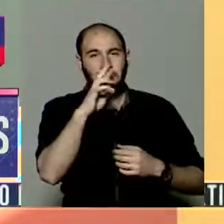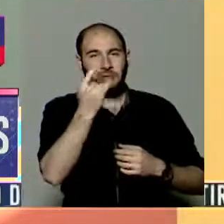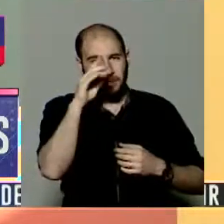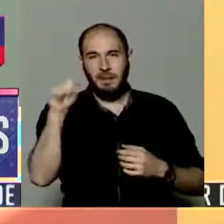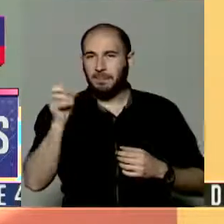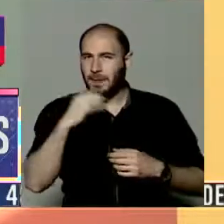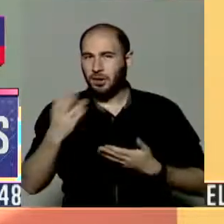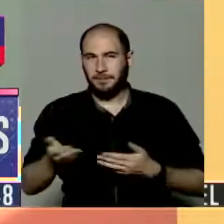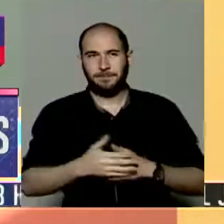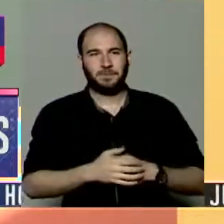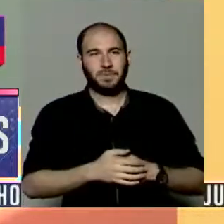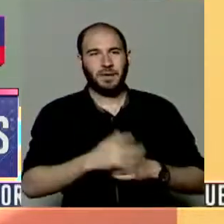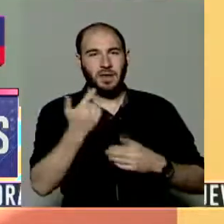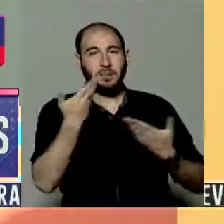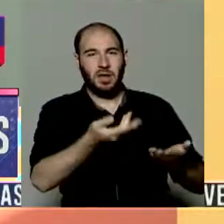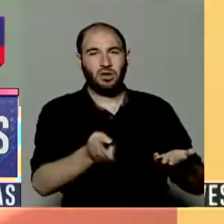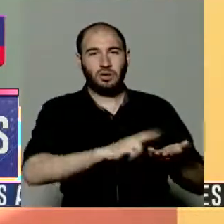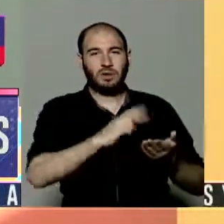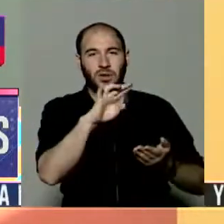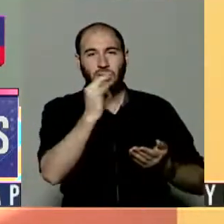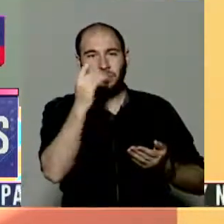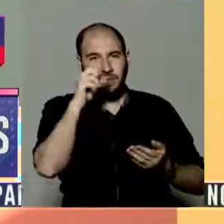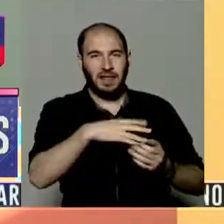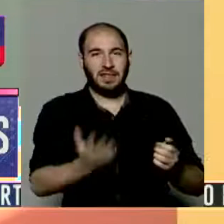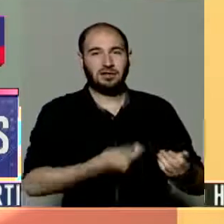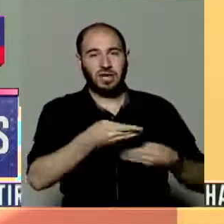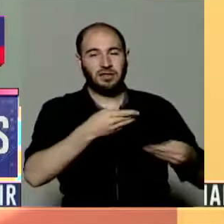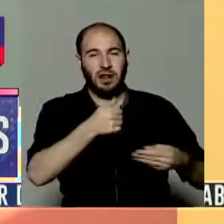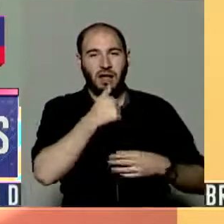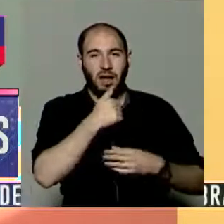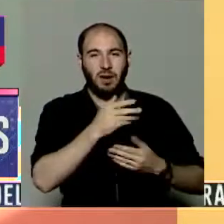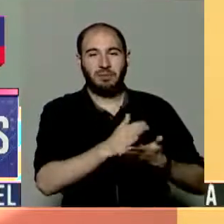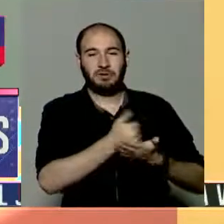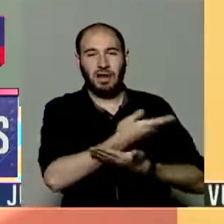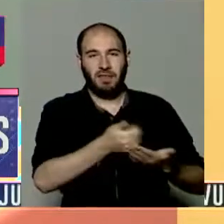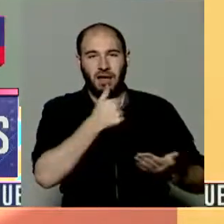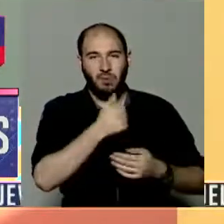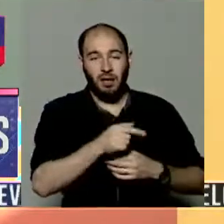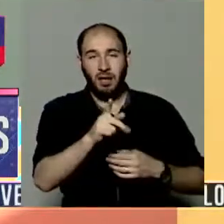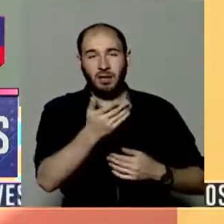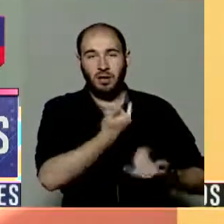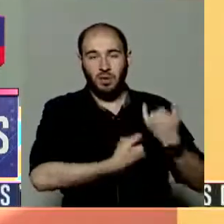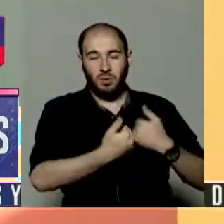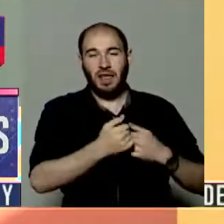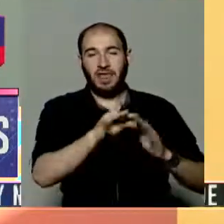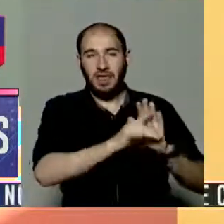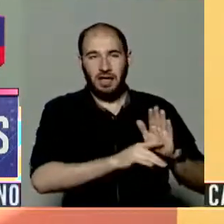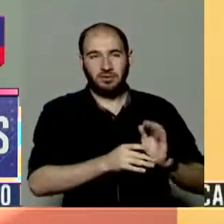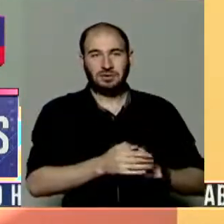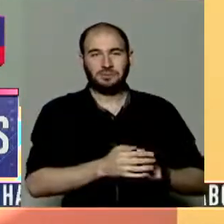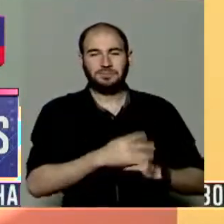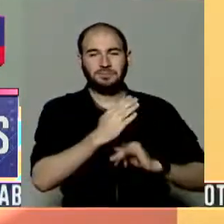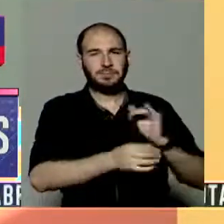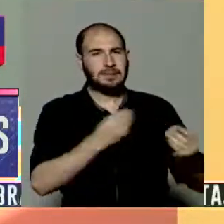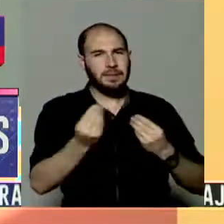está mejor. Ahí está. Lo presentamos de vuelta. Rubén Villodas, director de gestión hídrica de irrigación. Recién compartíamos algunos datos, Rubén, que hablaba